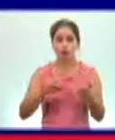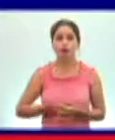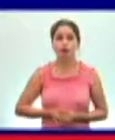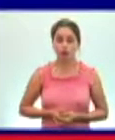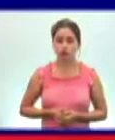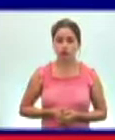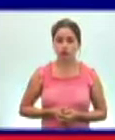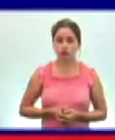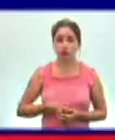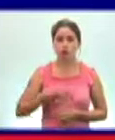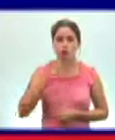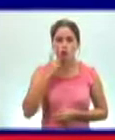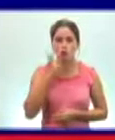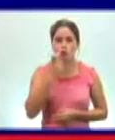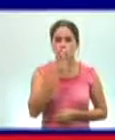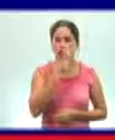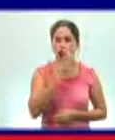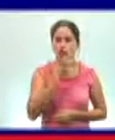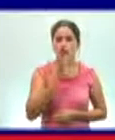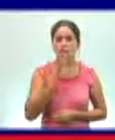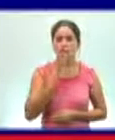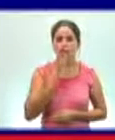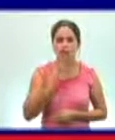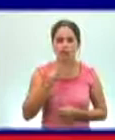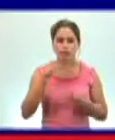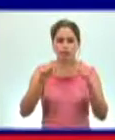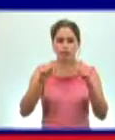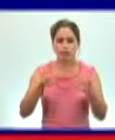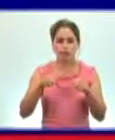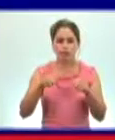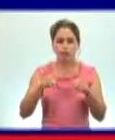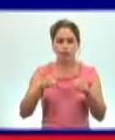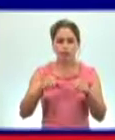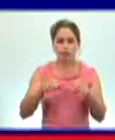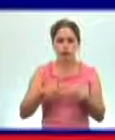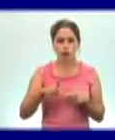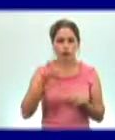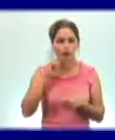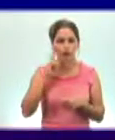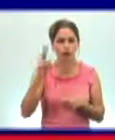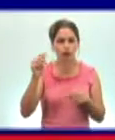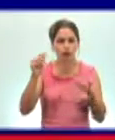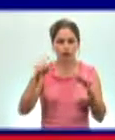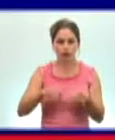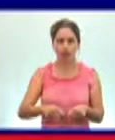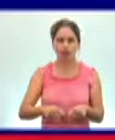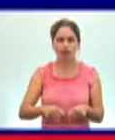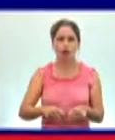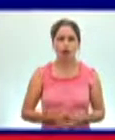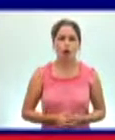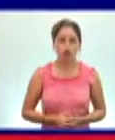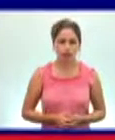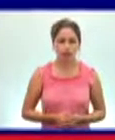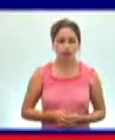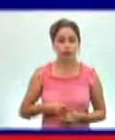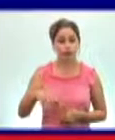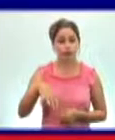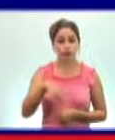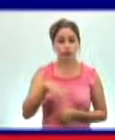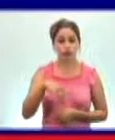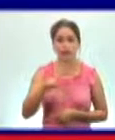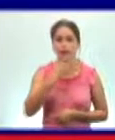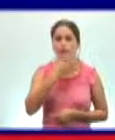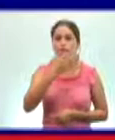Martí fue el Martí de la segunda mitad del siglo XIX. Sobre esa perspectiva también dice